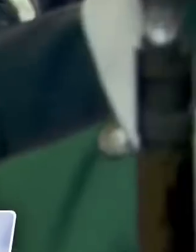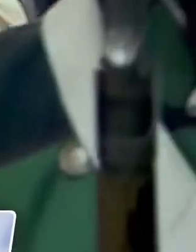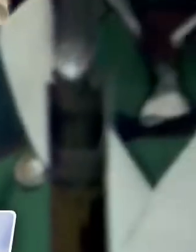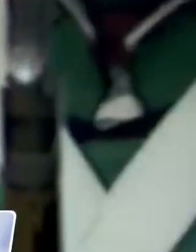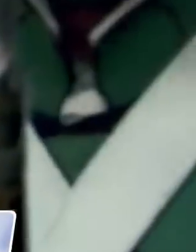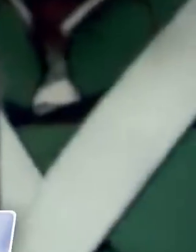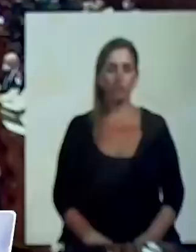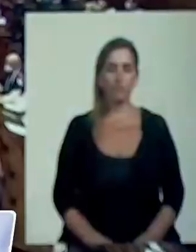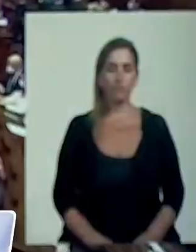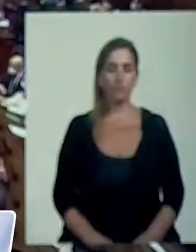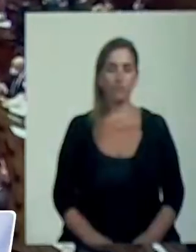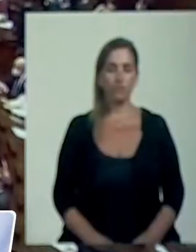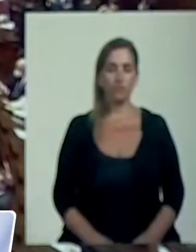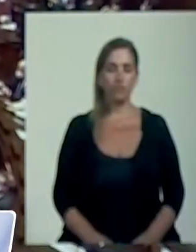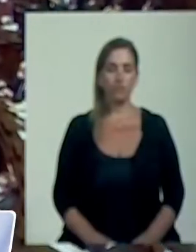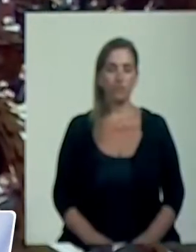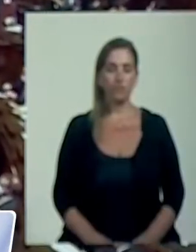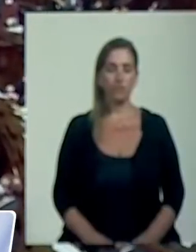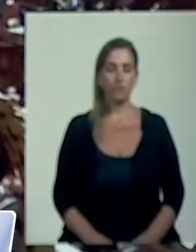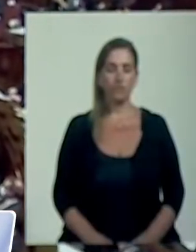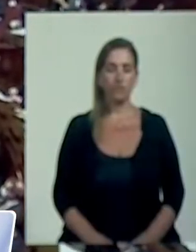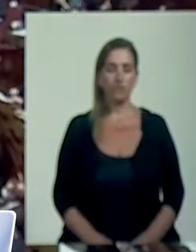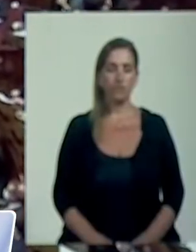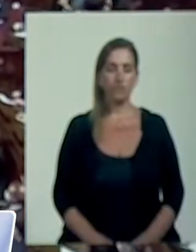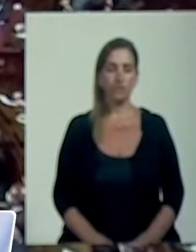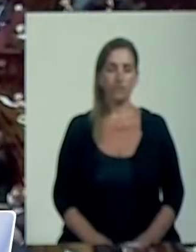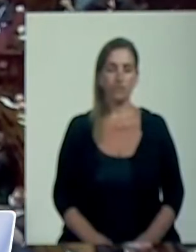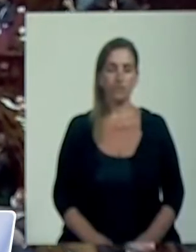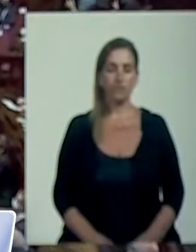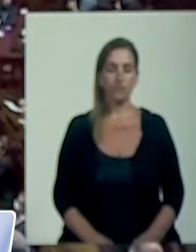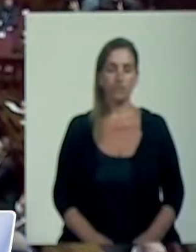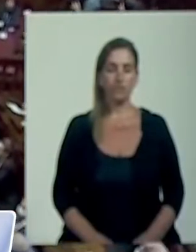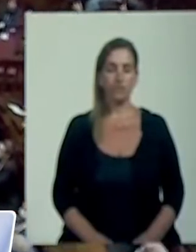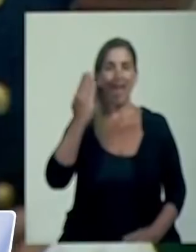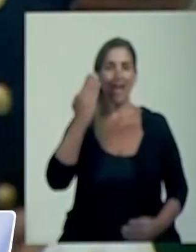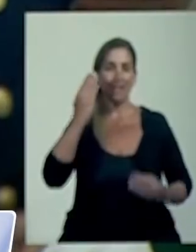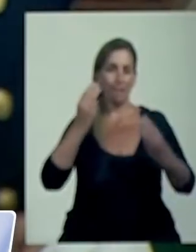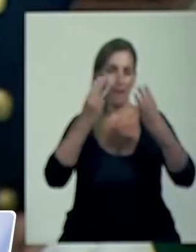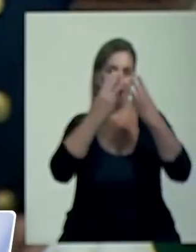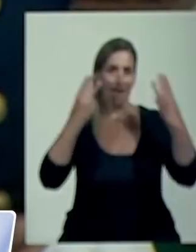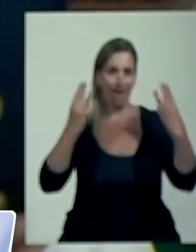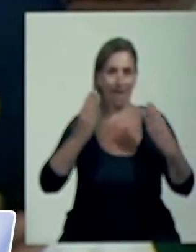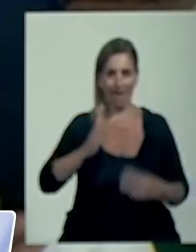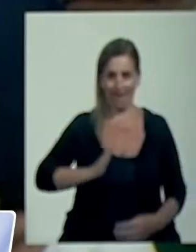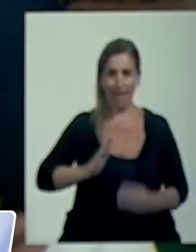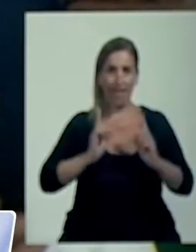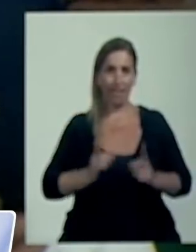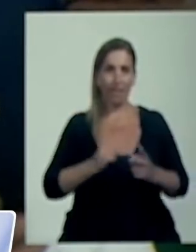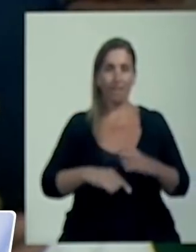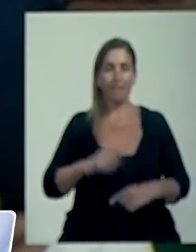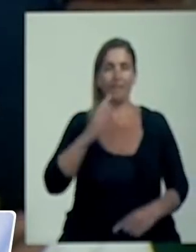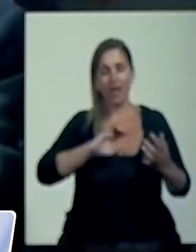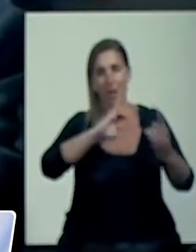ejemplo la transformación educativa que para algunos de nosotros es absolutamente indispensable y urgente y otros entienden que es lo mejor